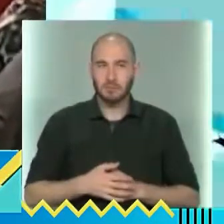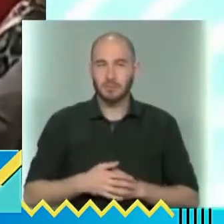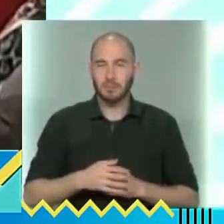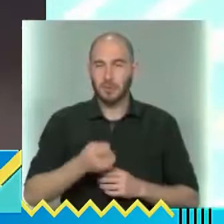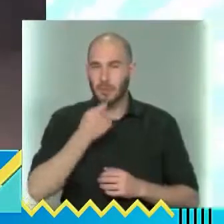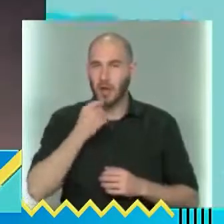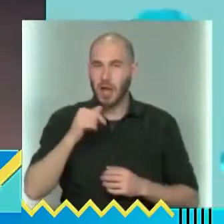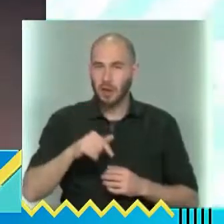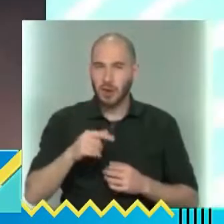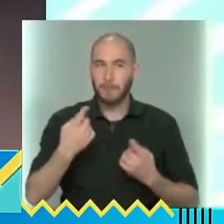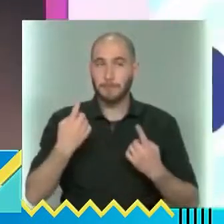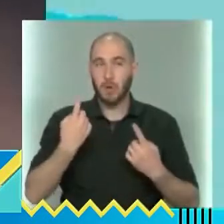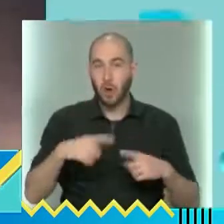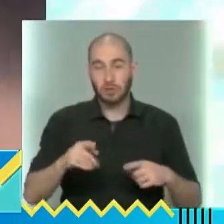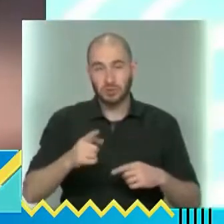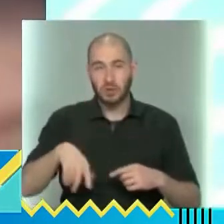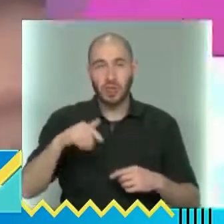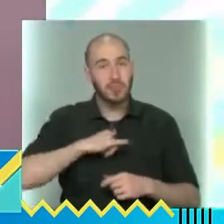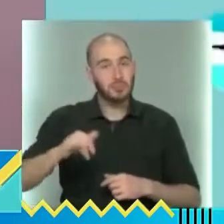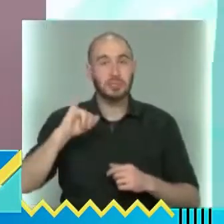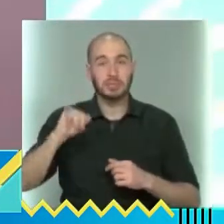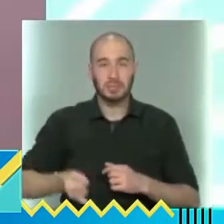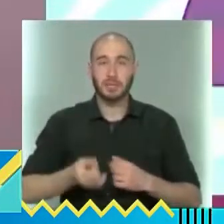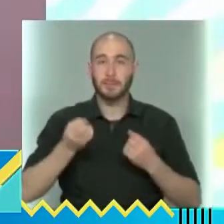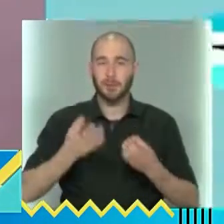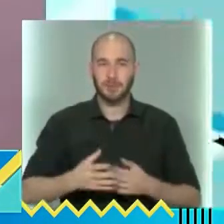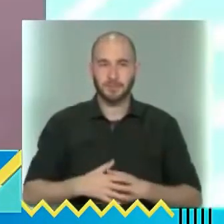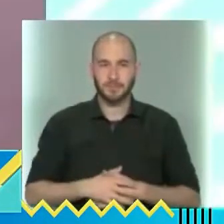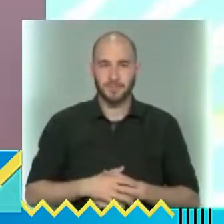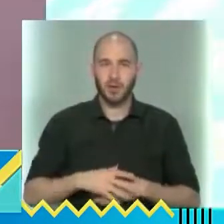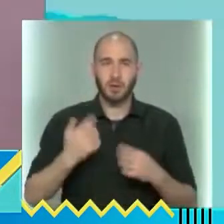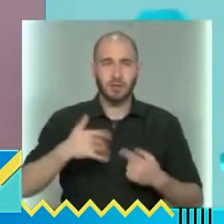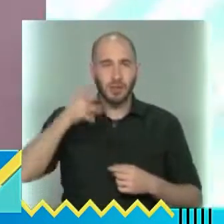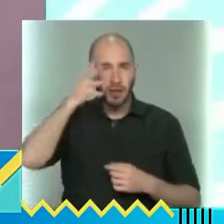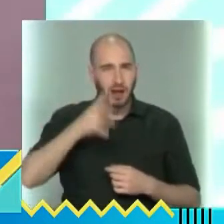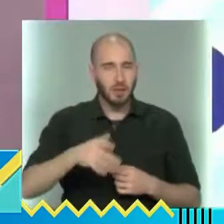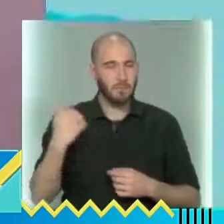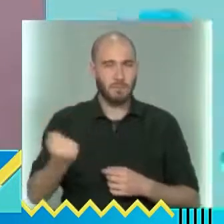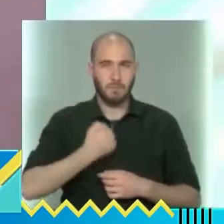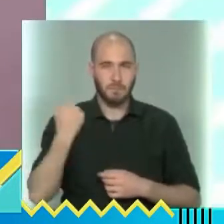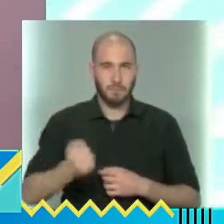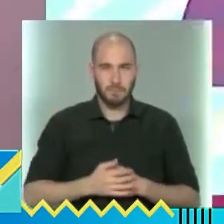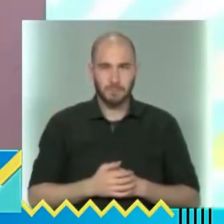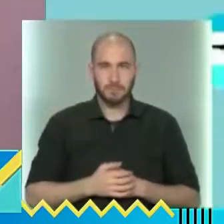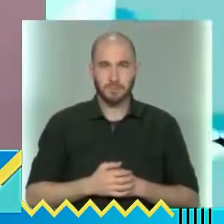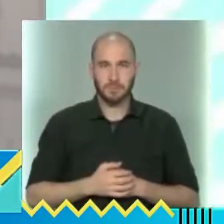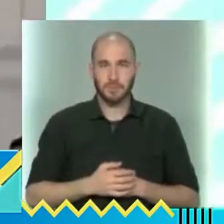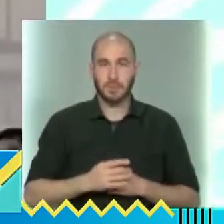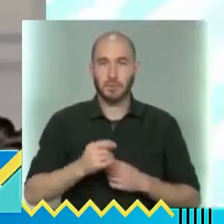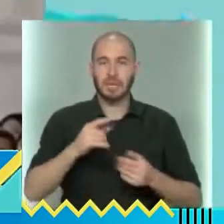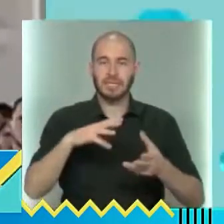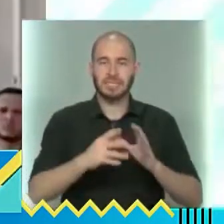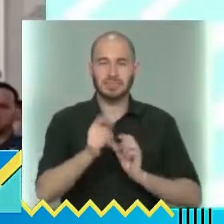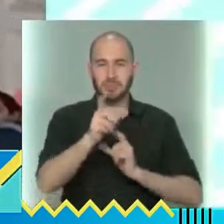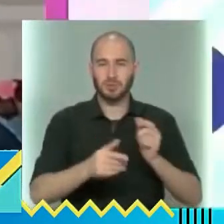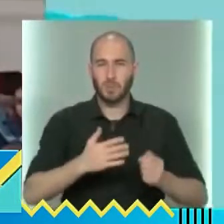Ahora, sí es algo que lo tenemos que denunciar porque es algo grave e importante, y la verdad que frente a una crisis